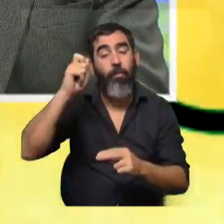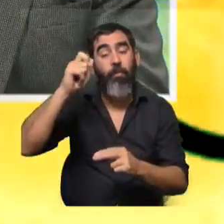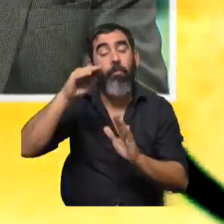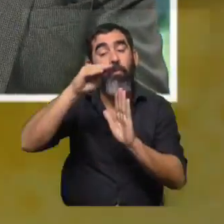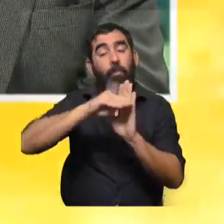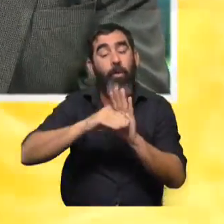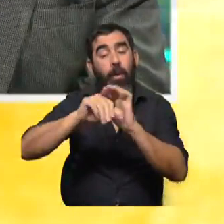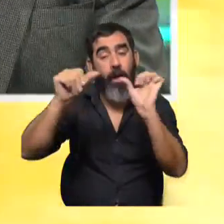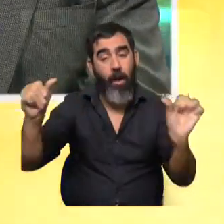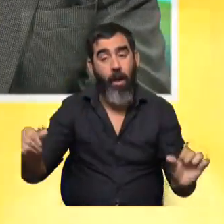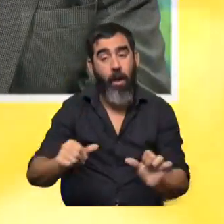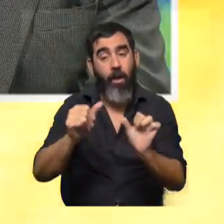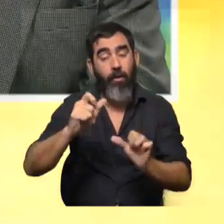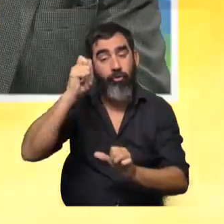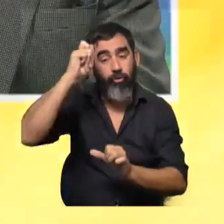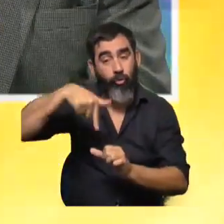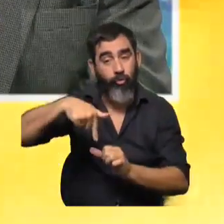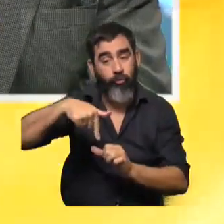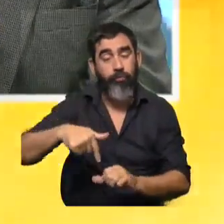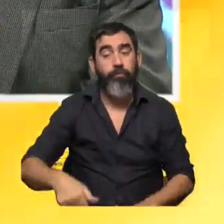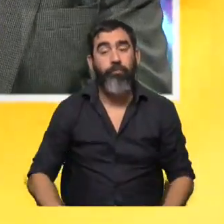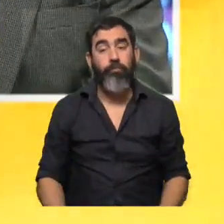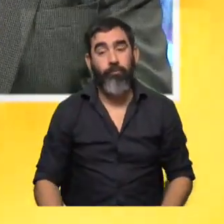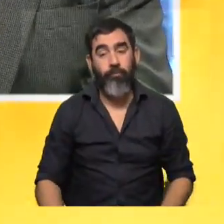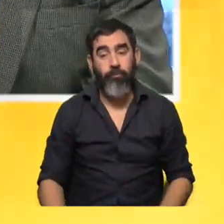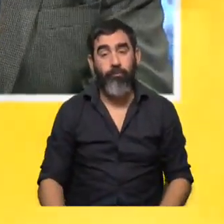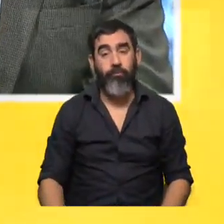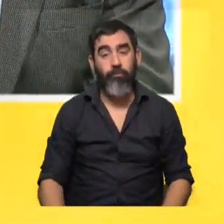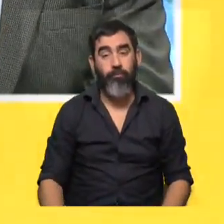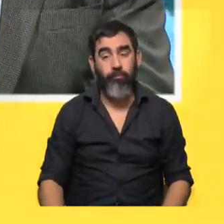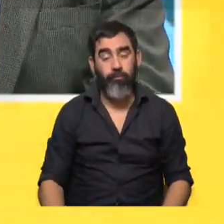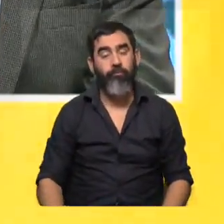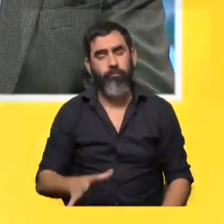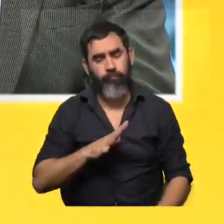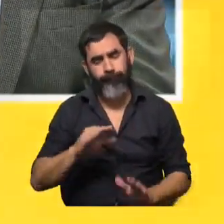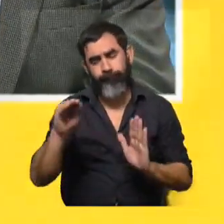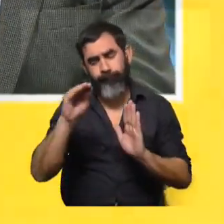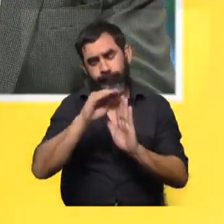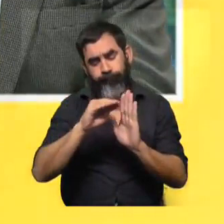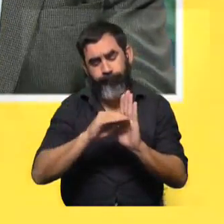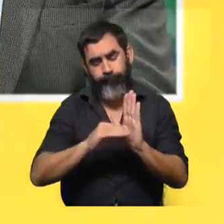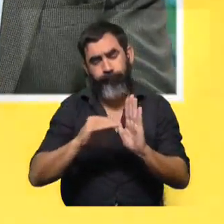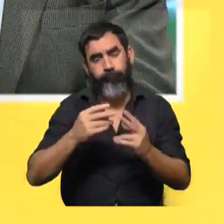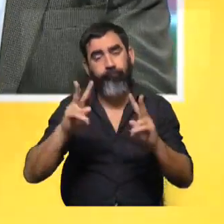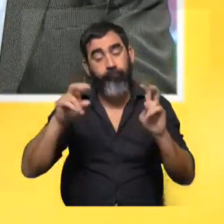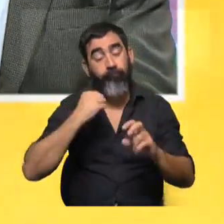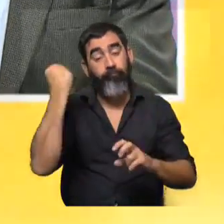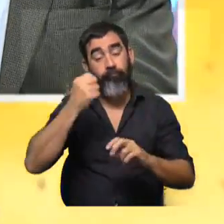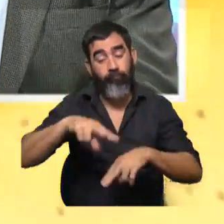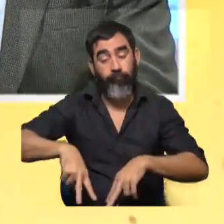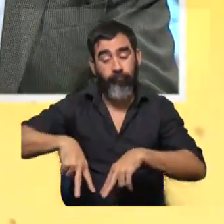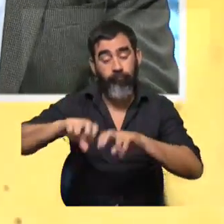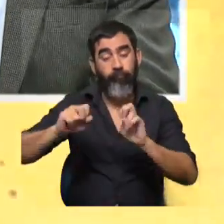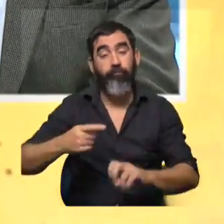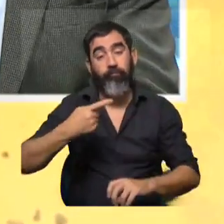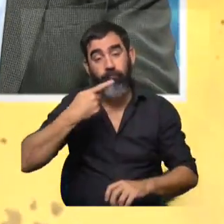programa de acción estratégica, que tiene, bueno, toda una cantidad de conclusiones de investigaciones y